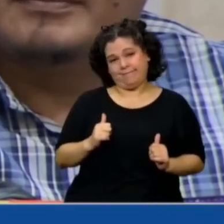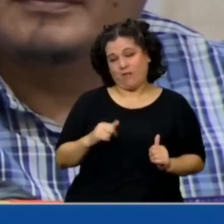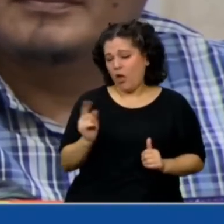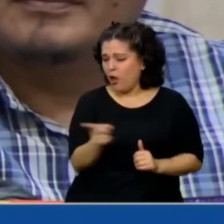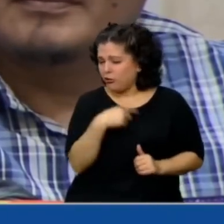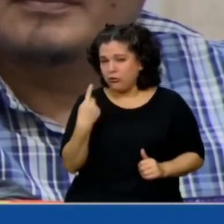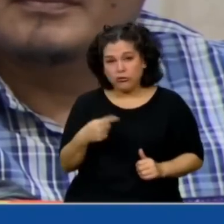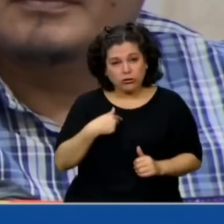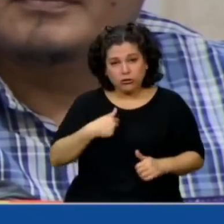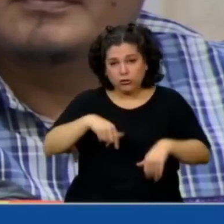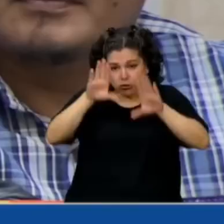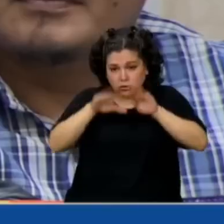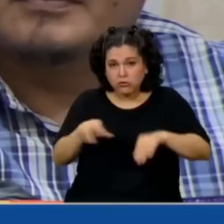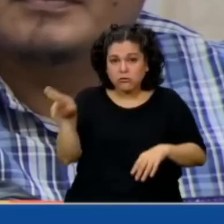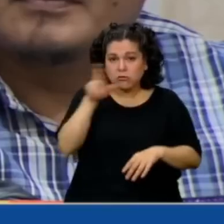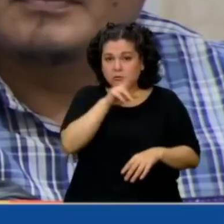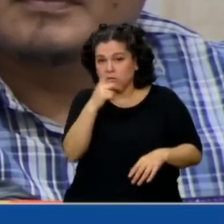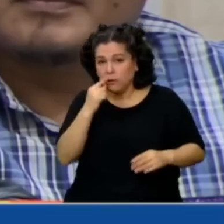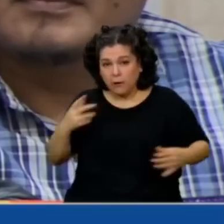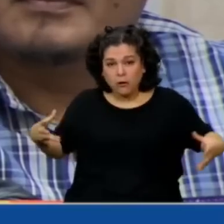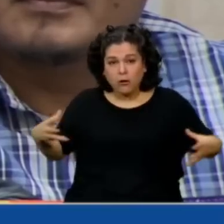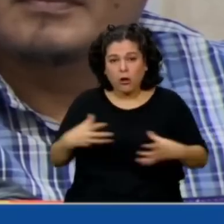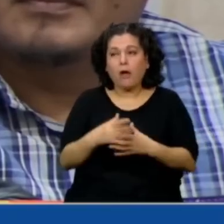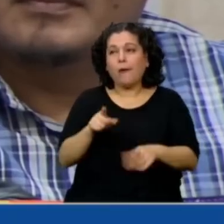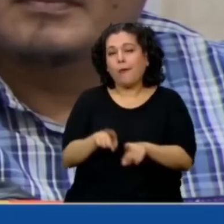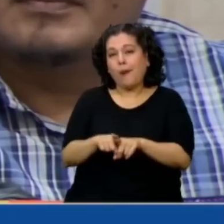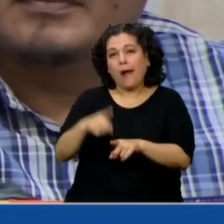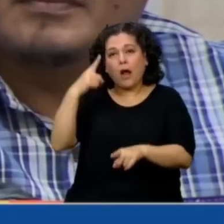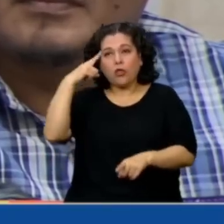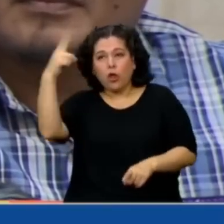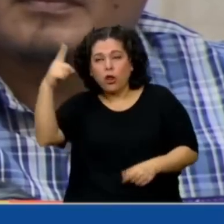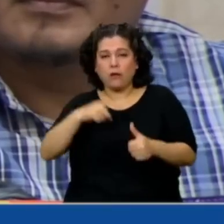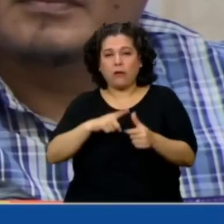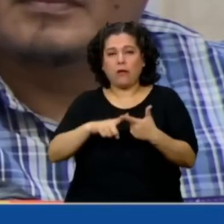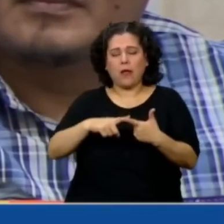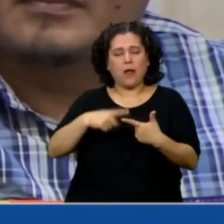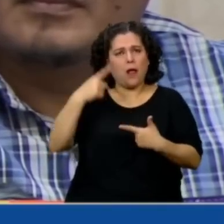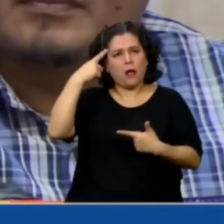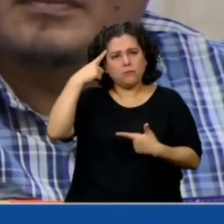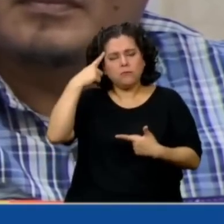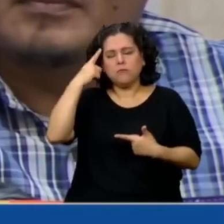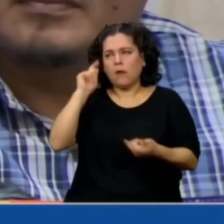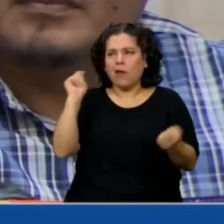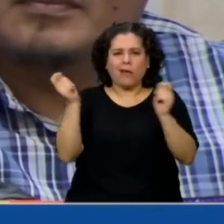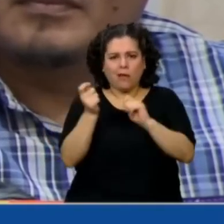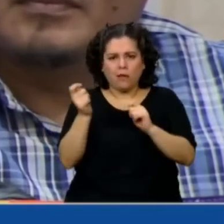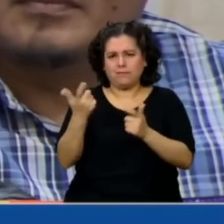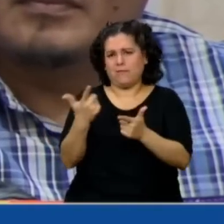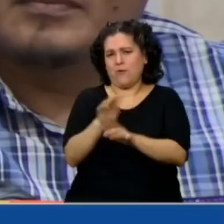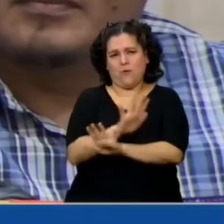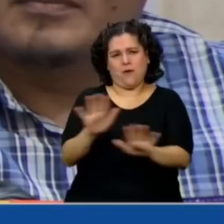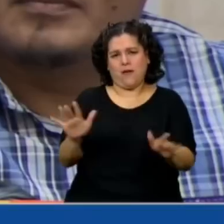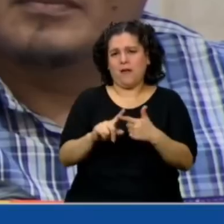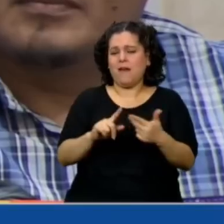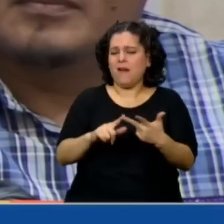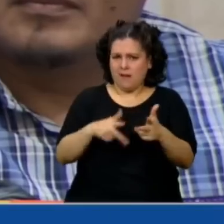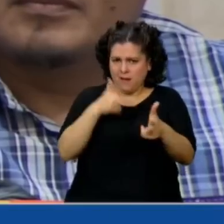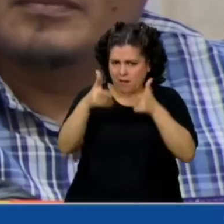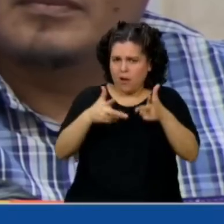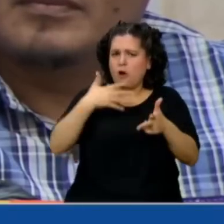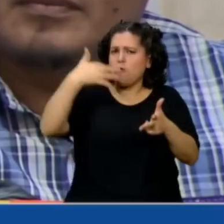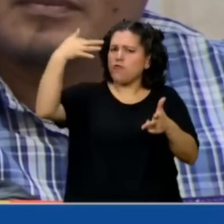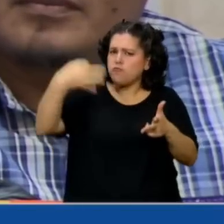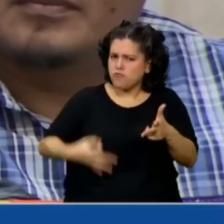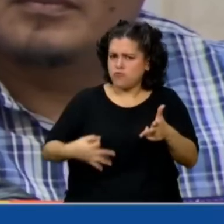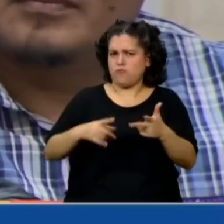nosotras no vamos a cambiar nuestros principios y nuestros valores, que tenemos palabra, que dudo mucho que ellos puedan